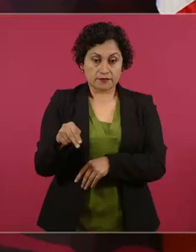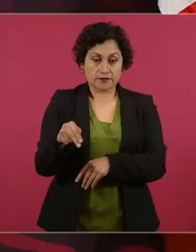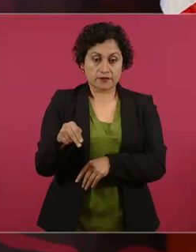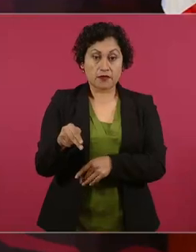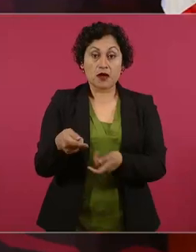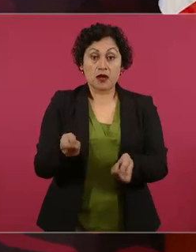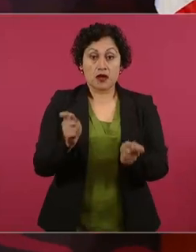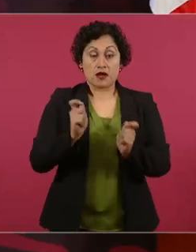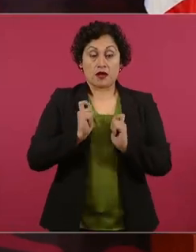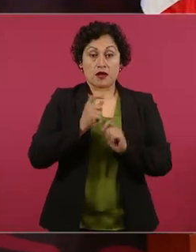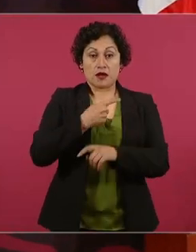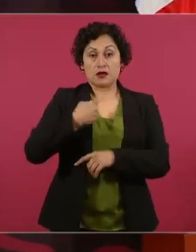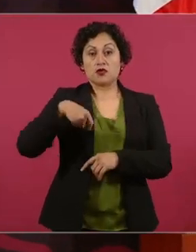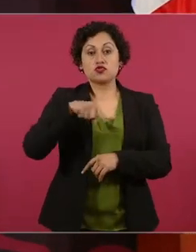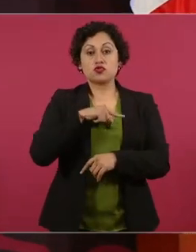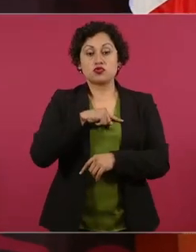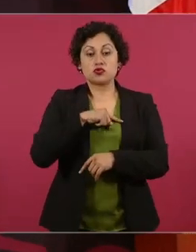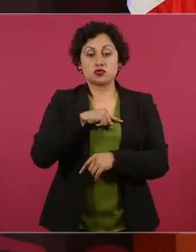Y nosotros,